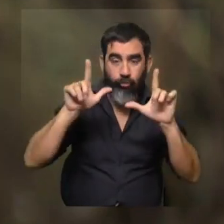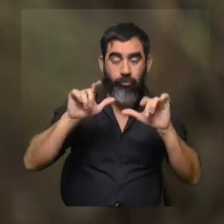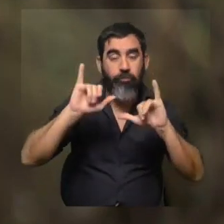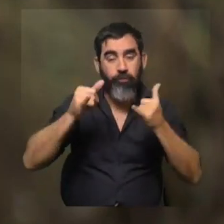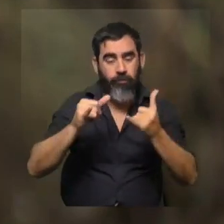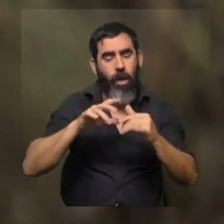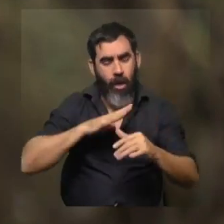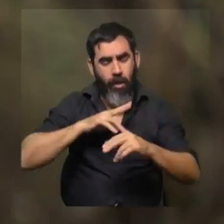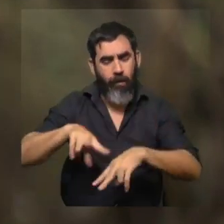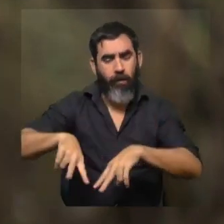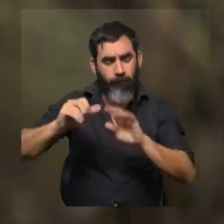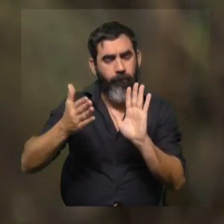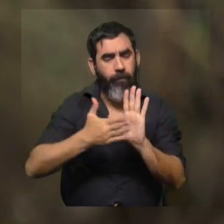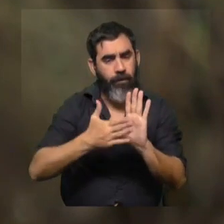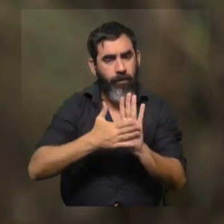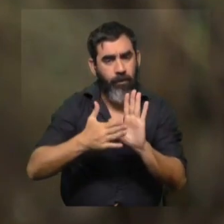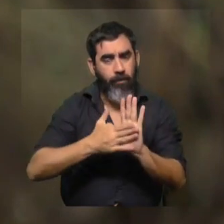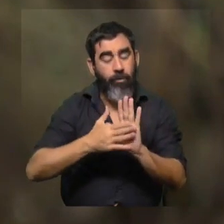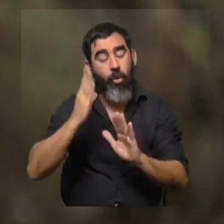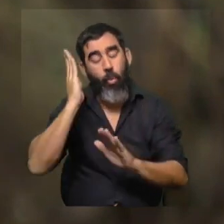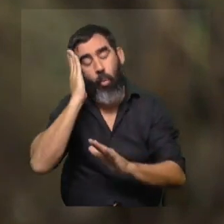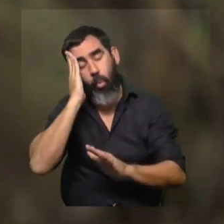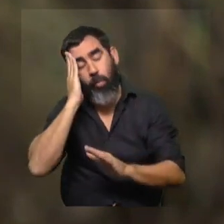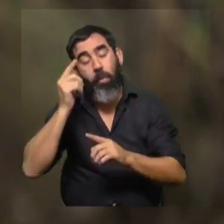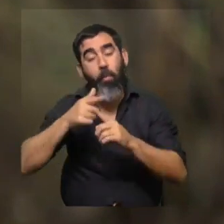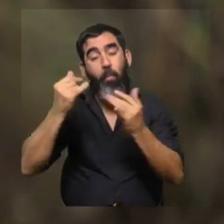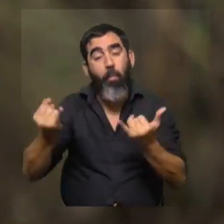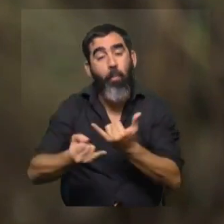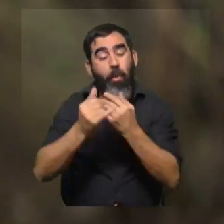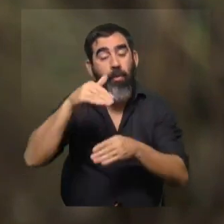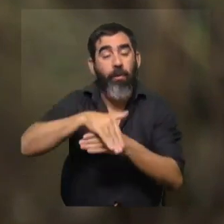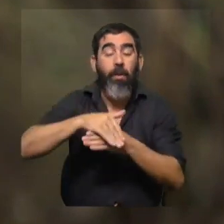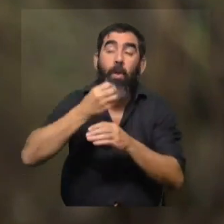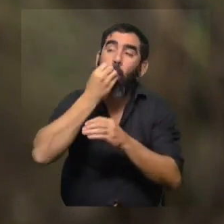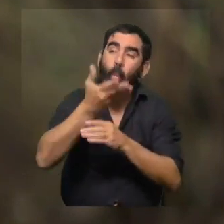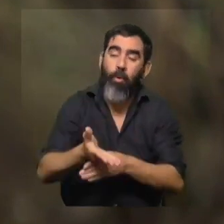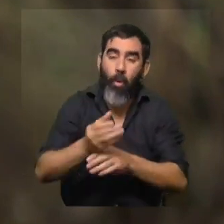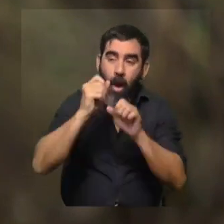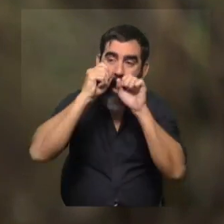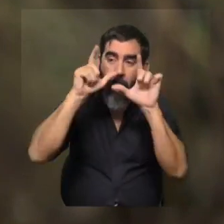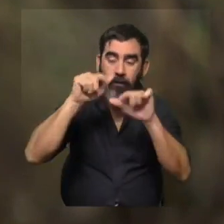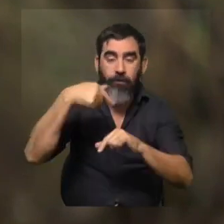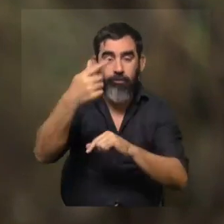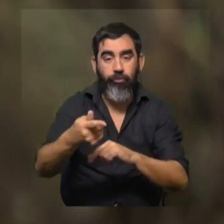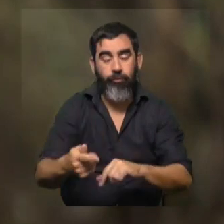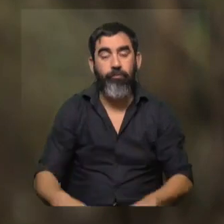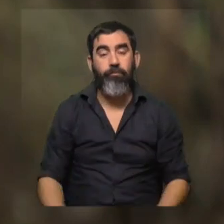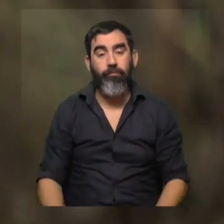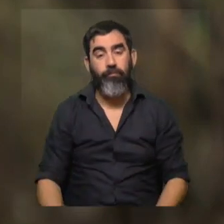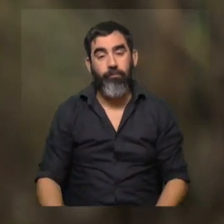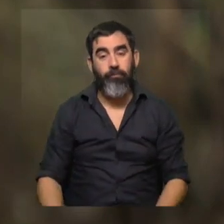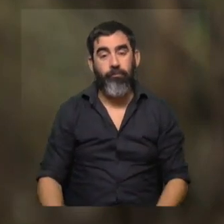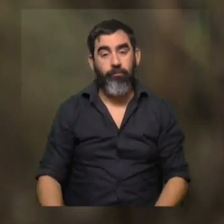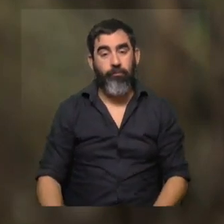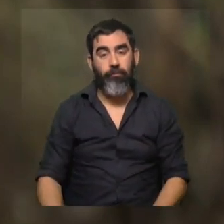muchos estudios que muestran que dormir una siesta podría ser beneficioso para la atención luego de esa siesta. Entonces,